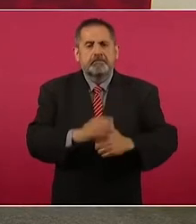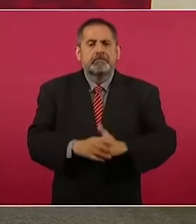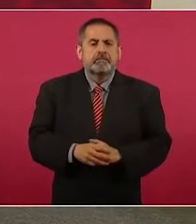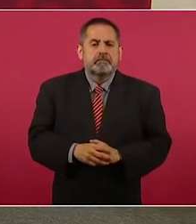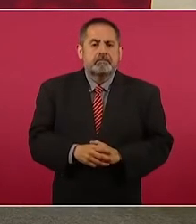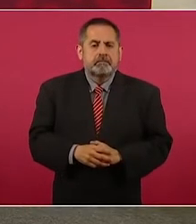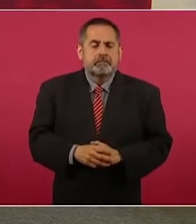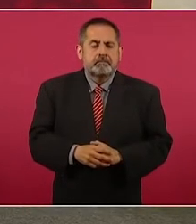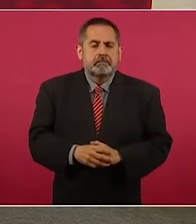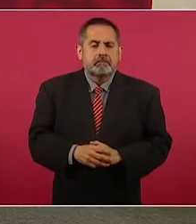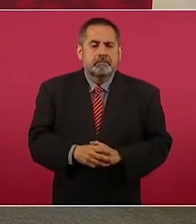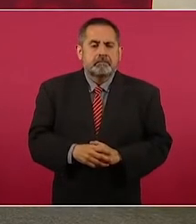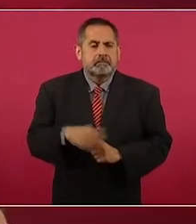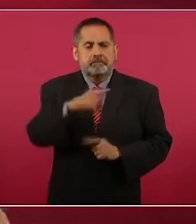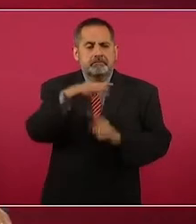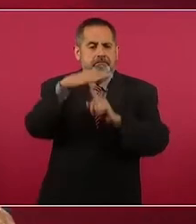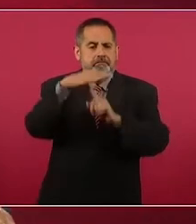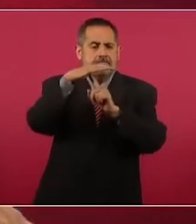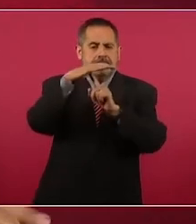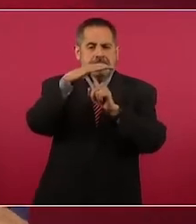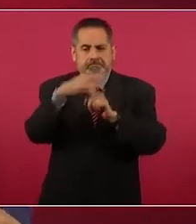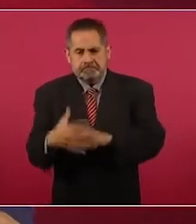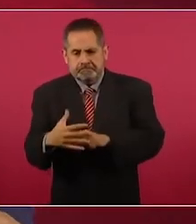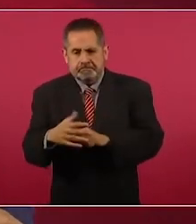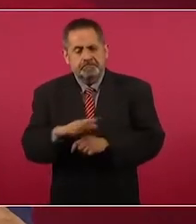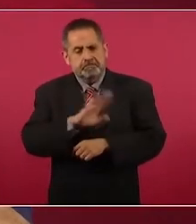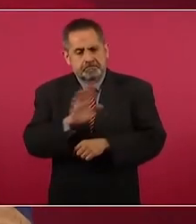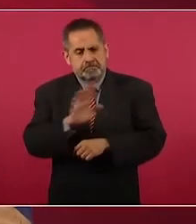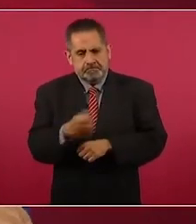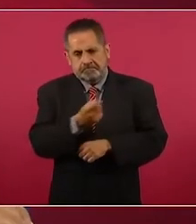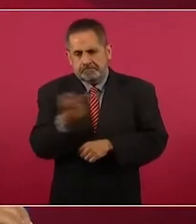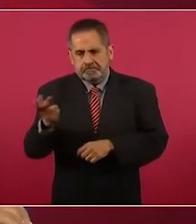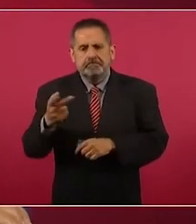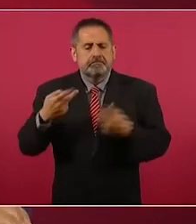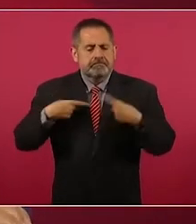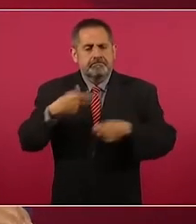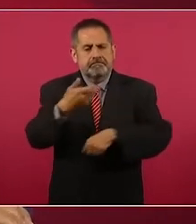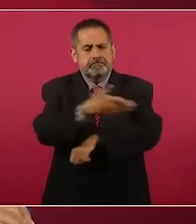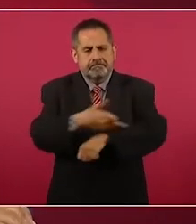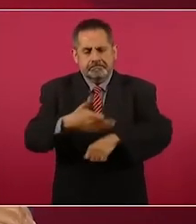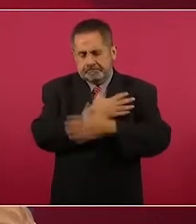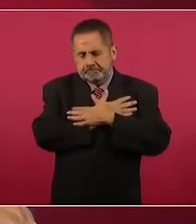en el desplome del helicóptero.